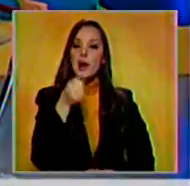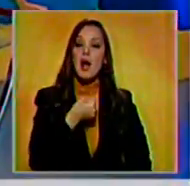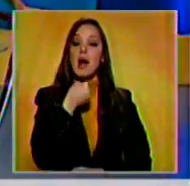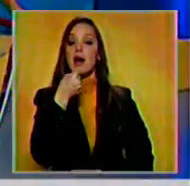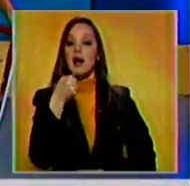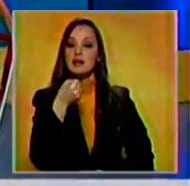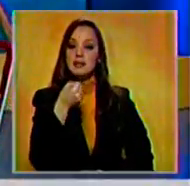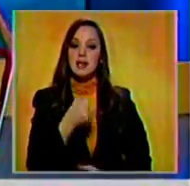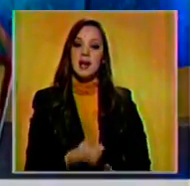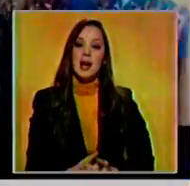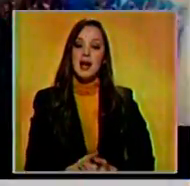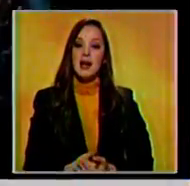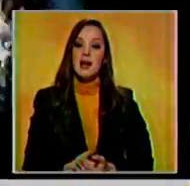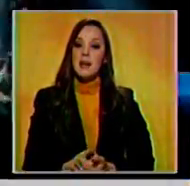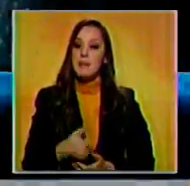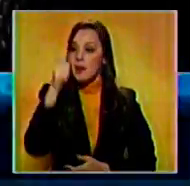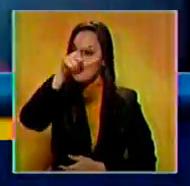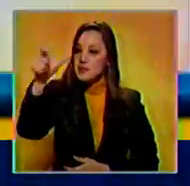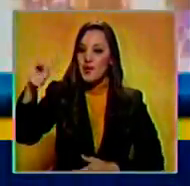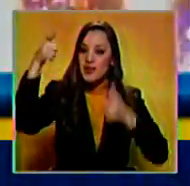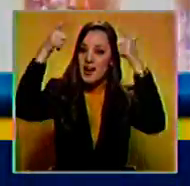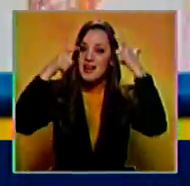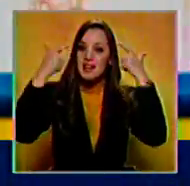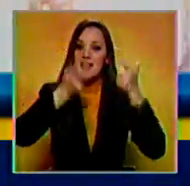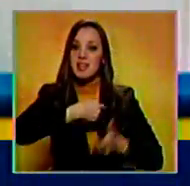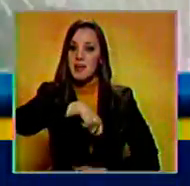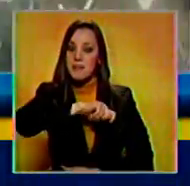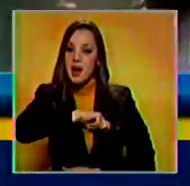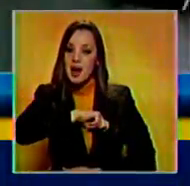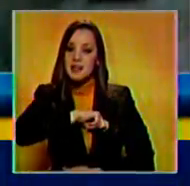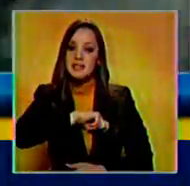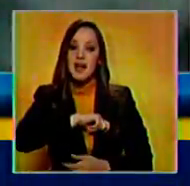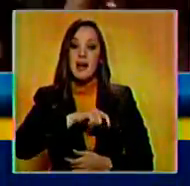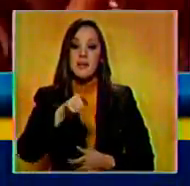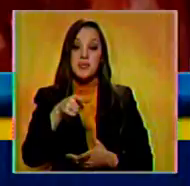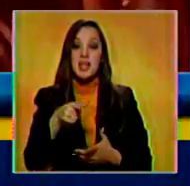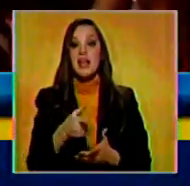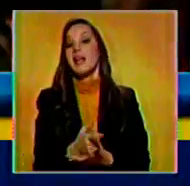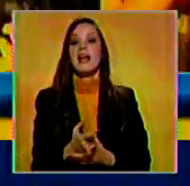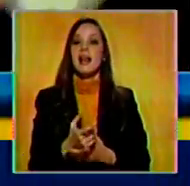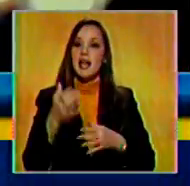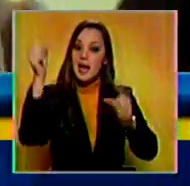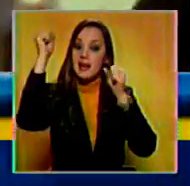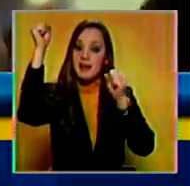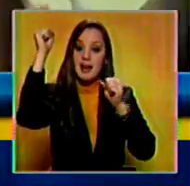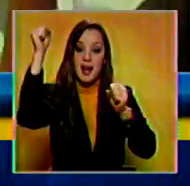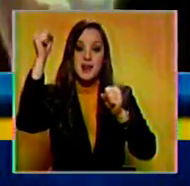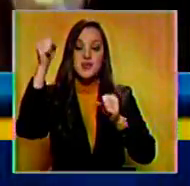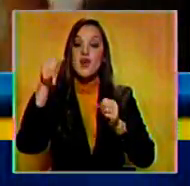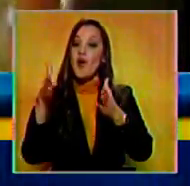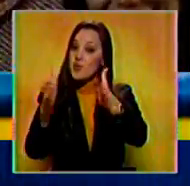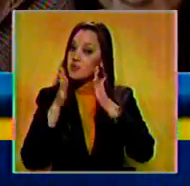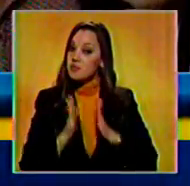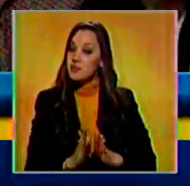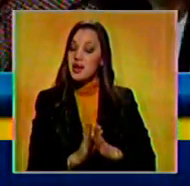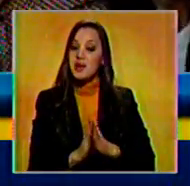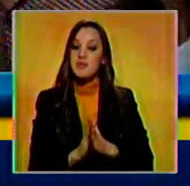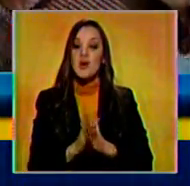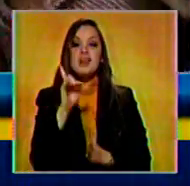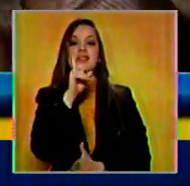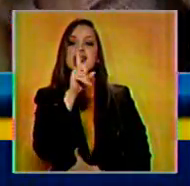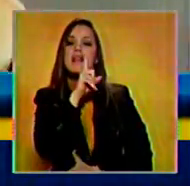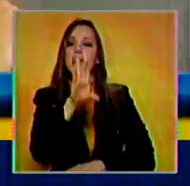los Reyes de España. El exitoso Vives, que acaba de ganar su segundo premio Grammy por su álbum tropical latino Mi